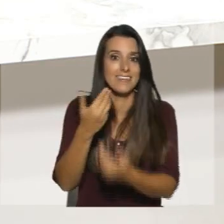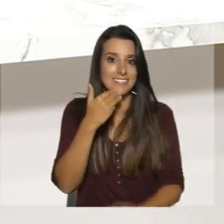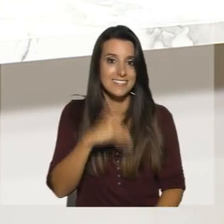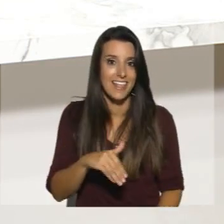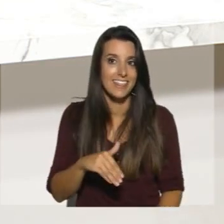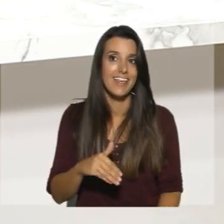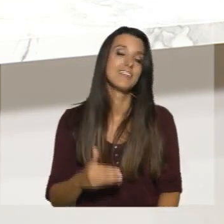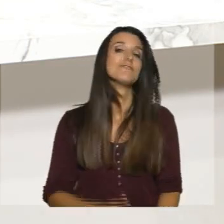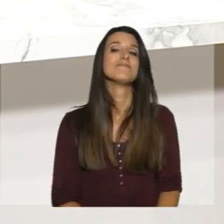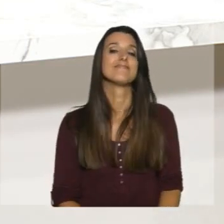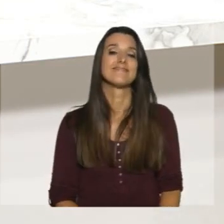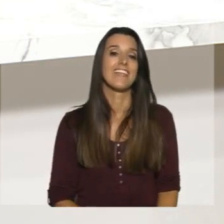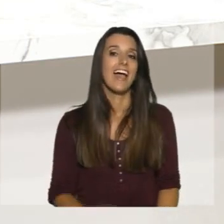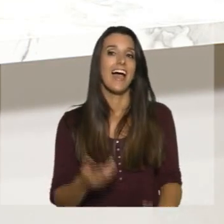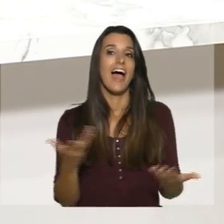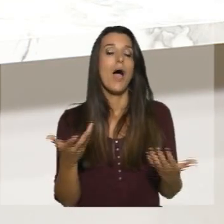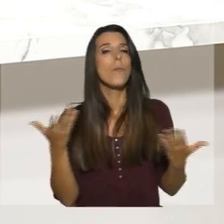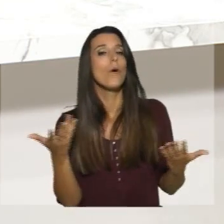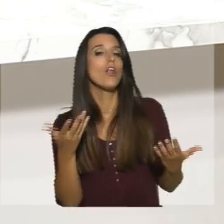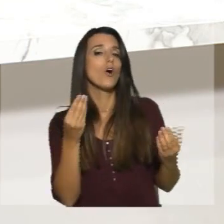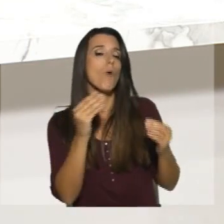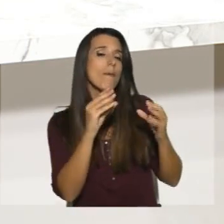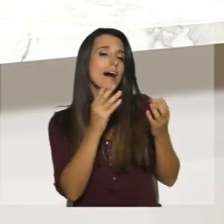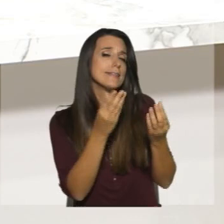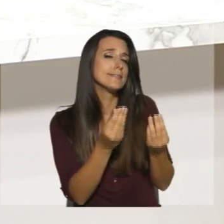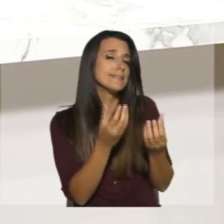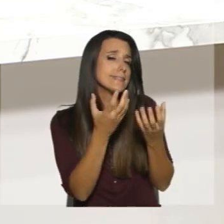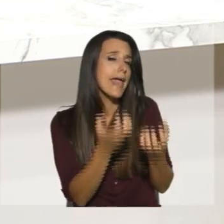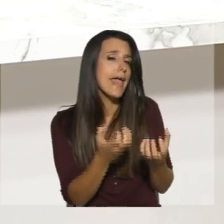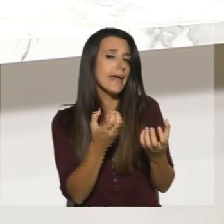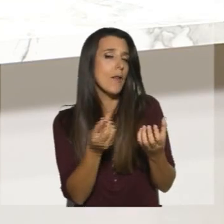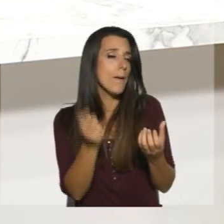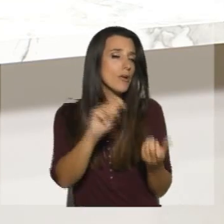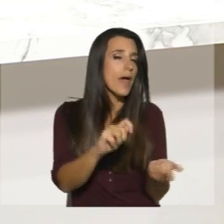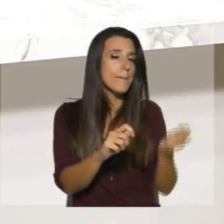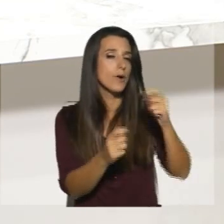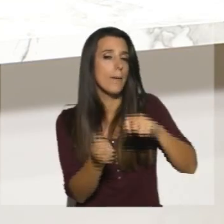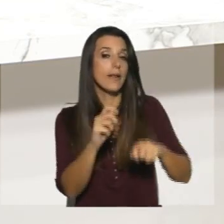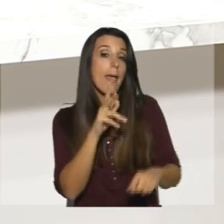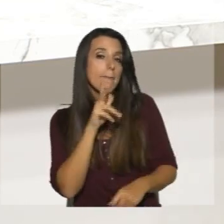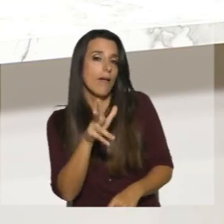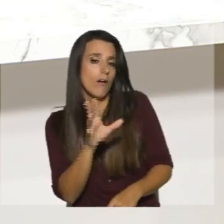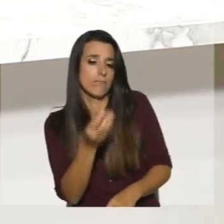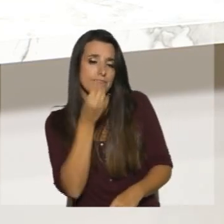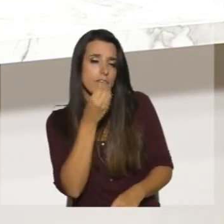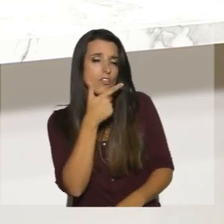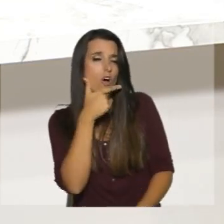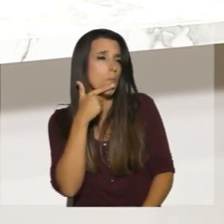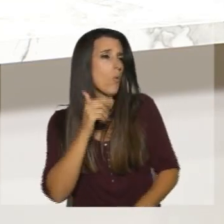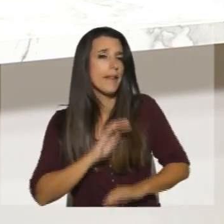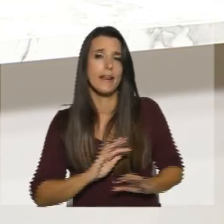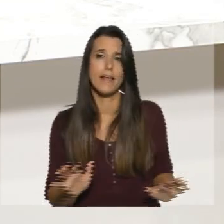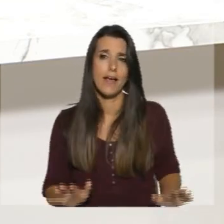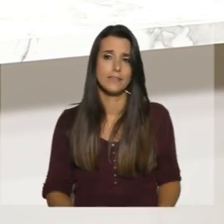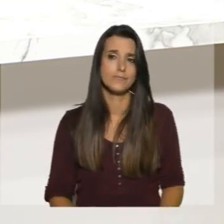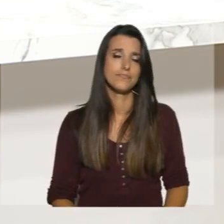sí, claro. Ay, bueno, está un poco más seca. La siguiente vez le voy a agregar esto le voy a cocinar así. Y mi hijo en realidad la probó y dijo, ay, mami, está riquísima, ¿no?